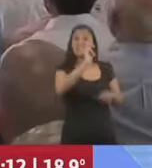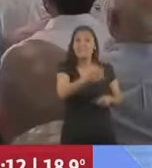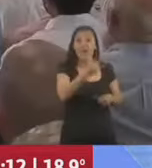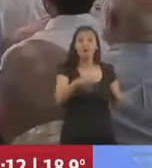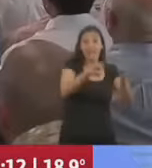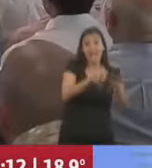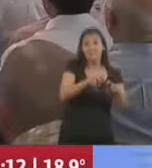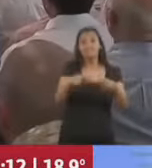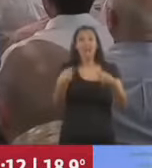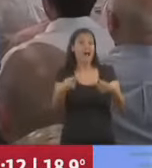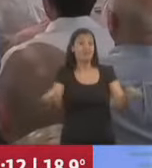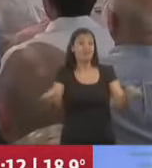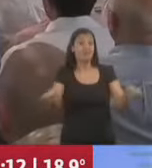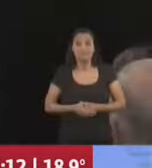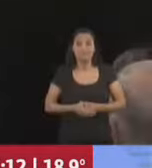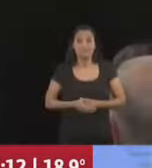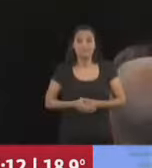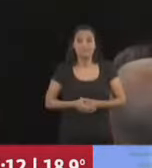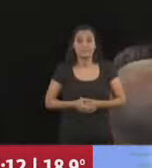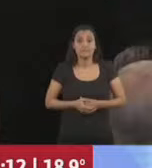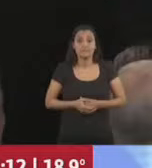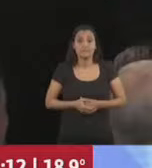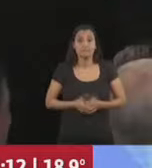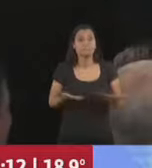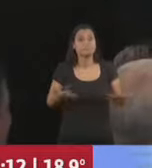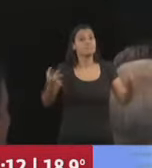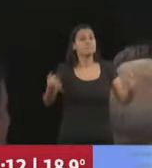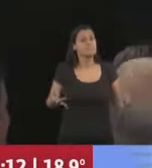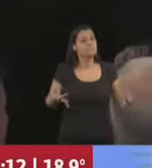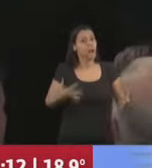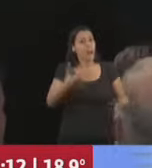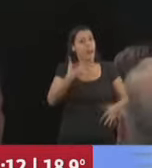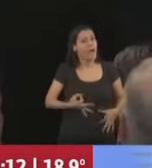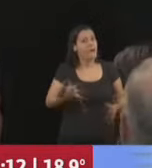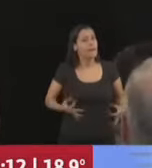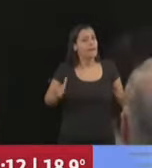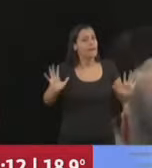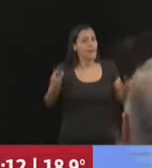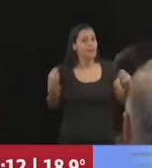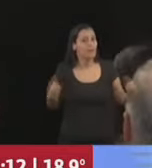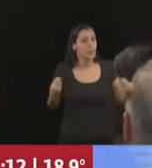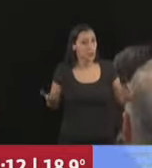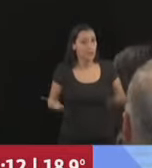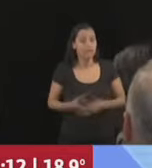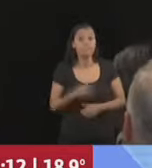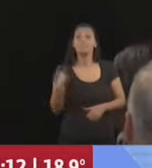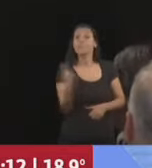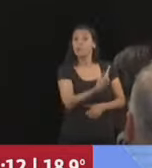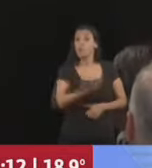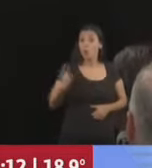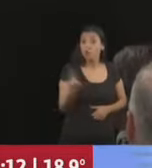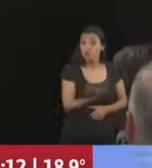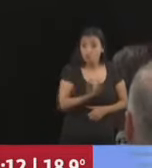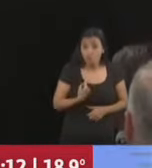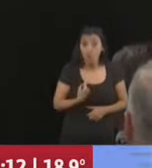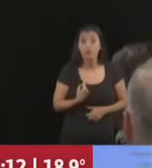después, digo, no es lo que la ley que se votó no es que va en contra del déficit fiscal. La ley que se